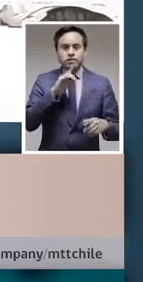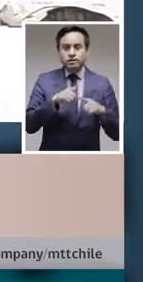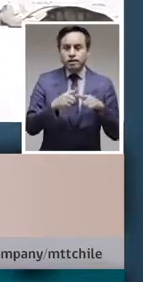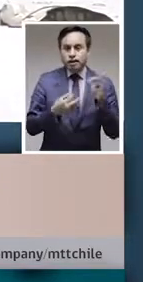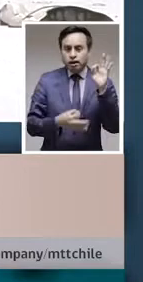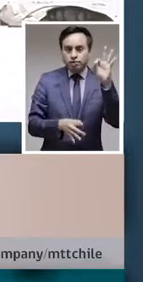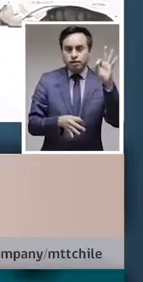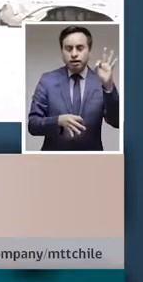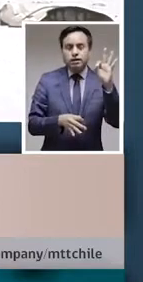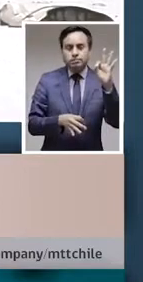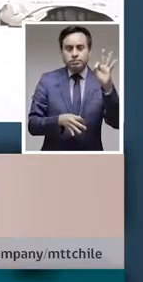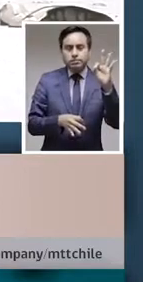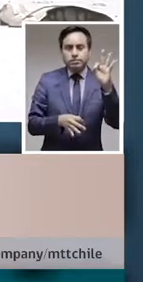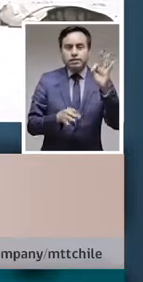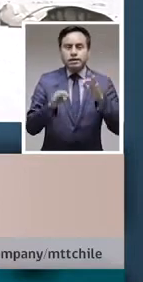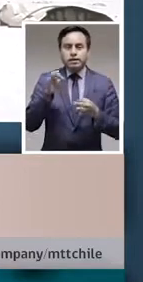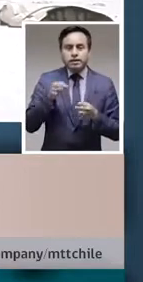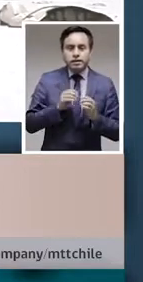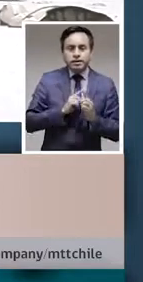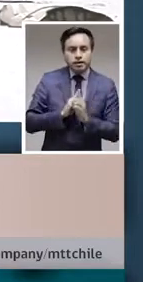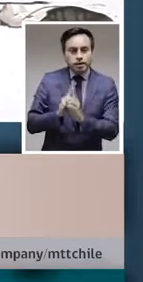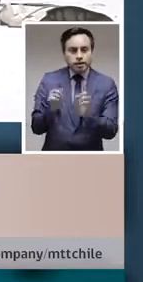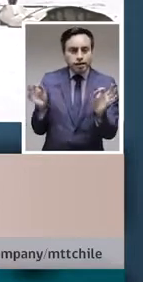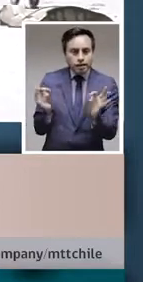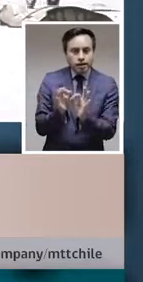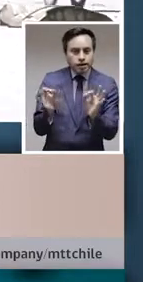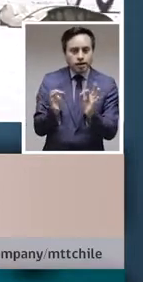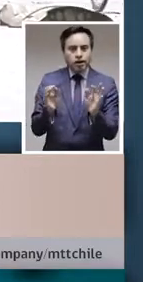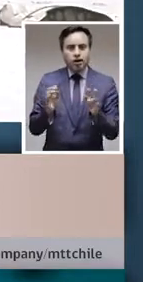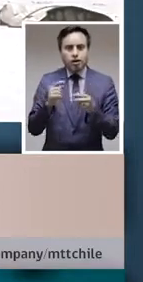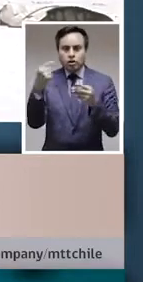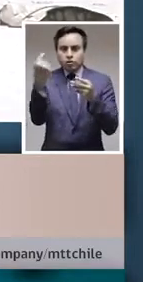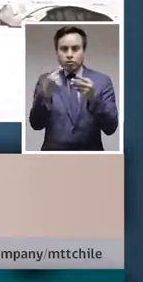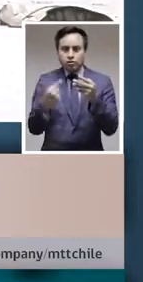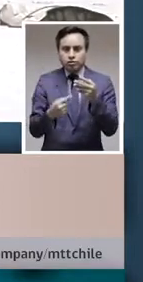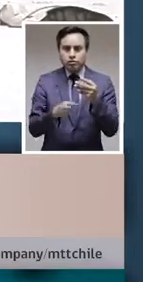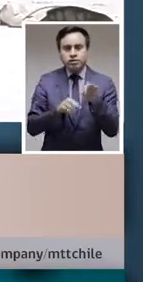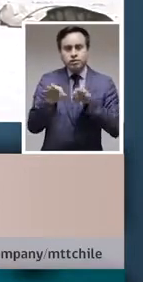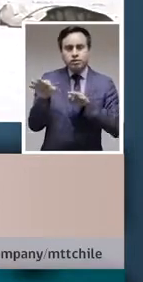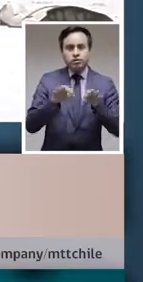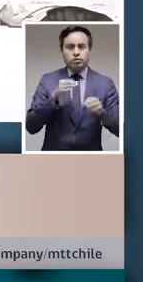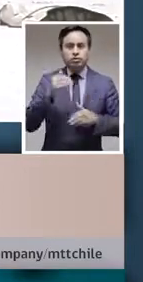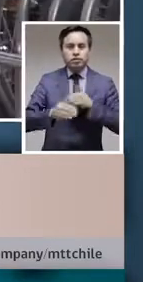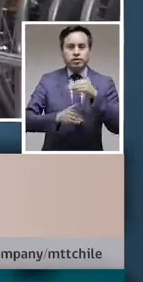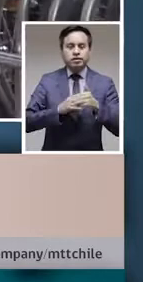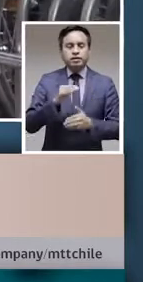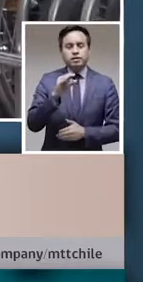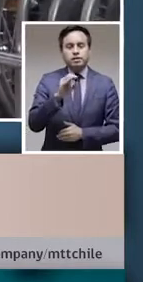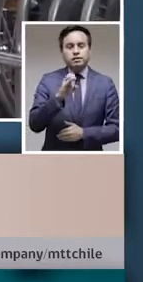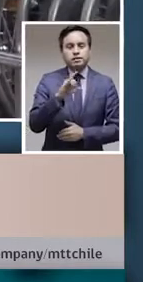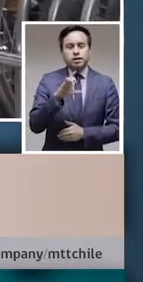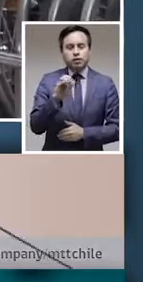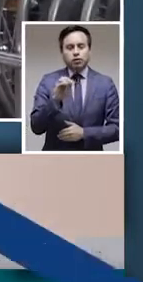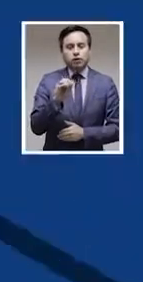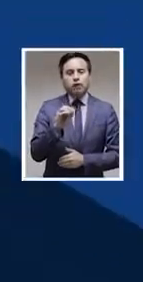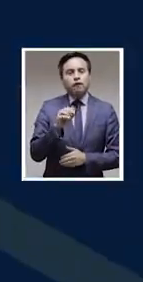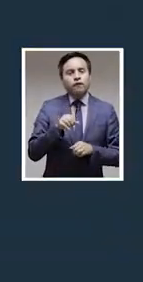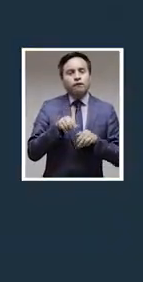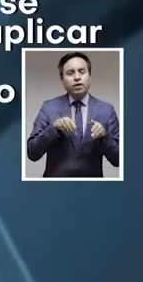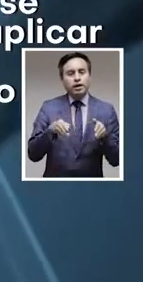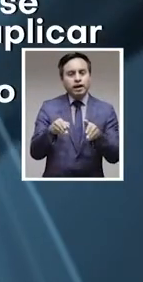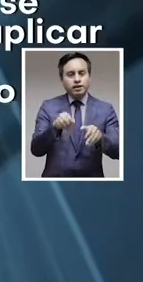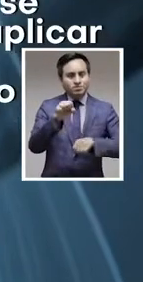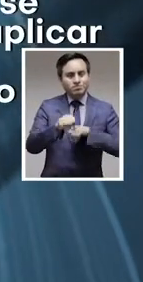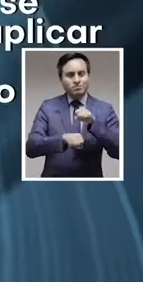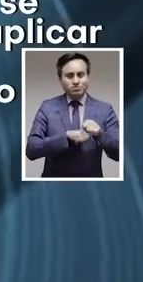llama Guía para la composición y diseño operacional de ciclovías es una